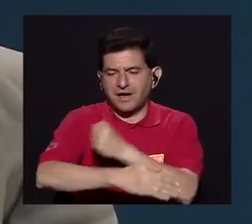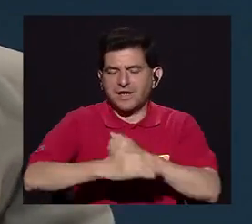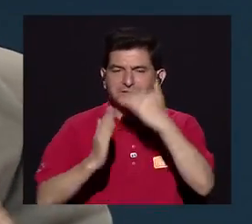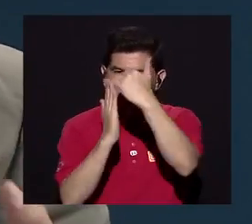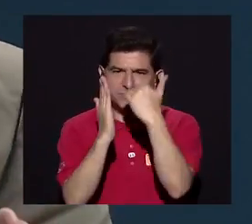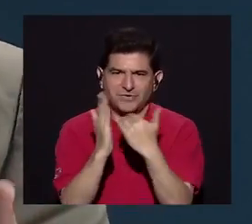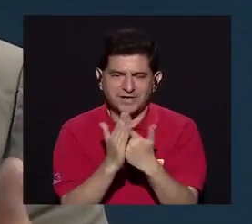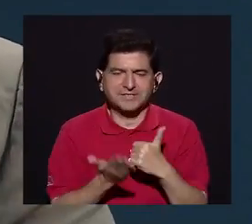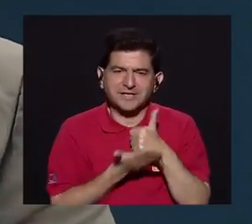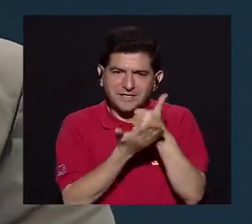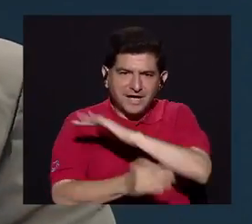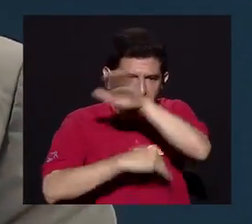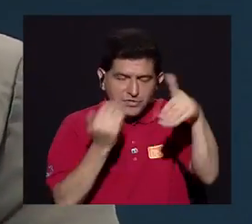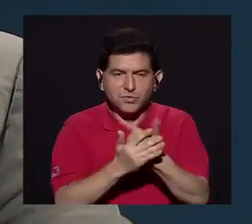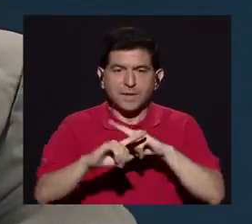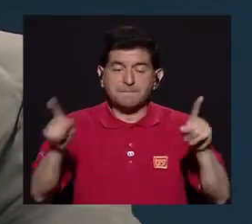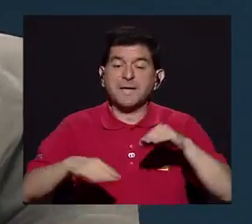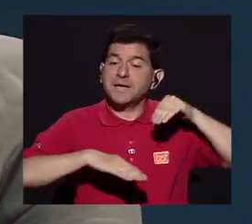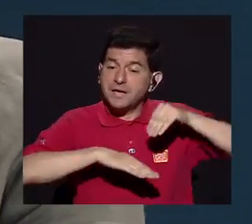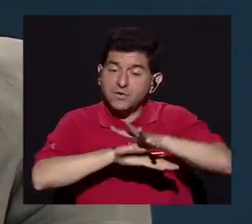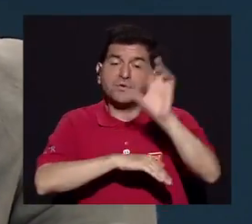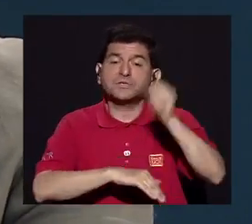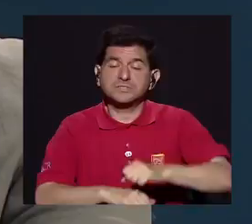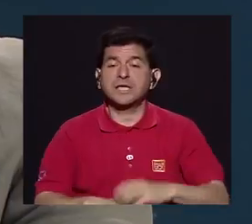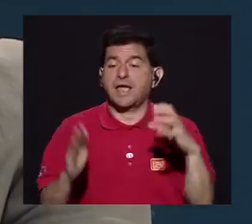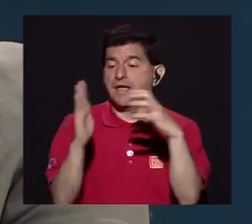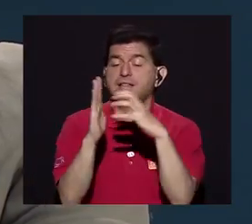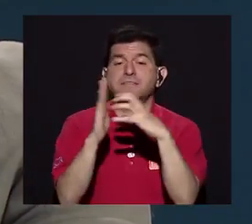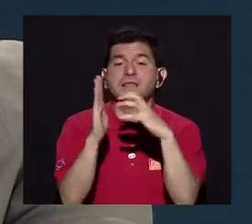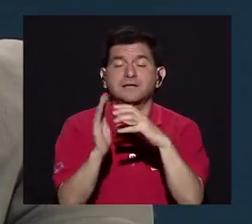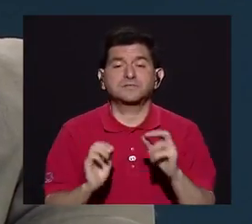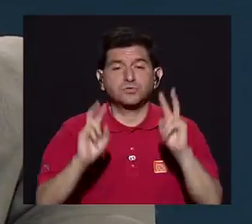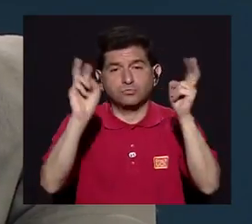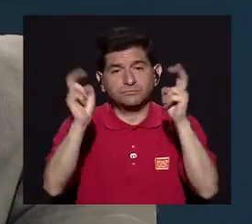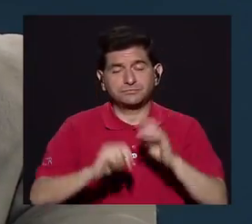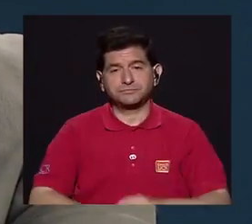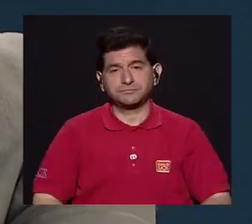sino que puede ser inspiradora para, como la señora, en tu caso, para el texto. Sí.